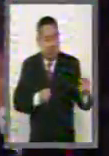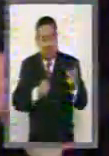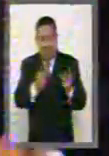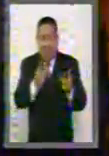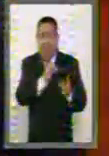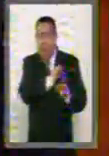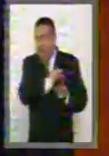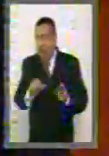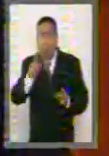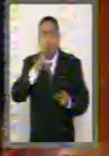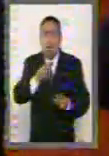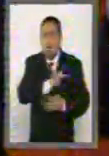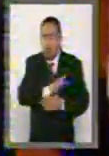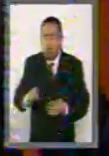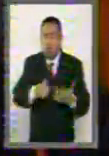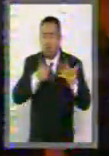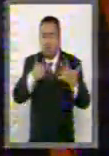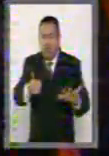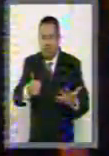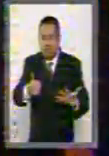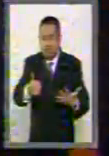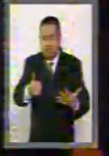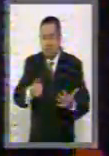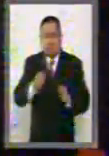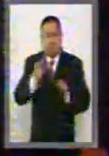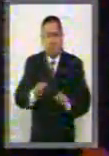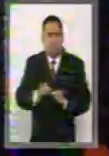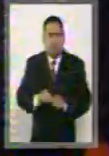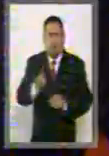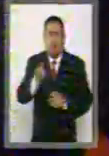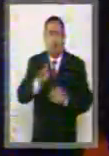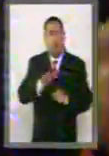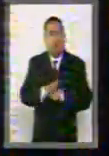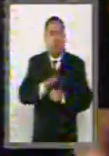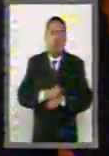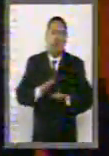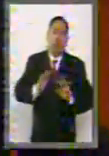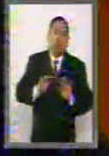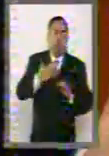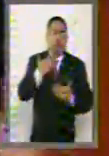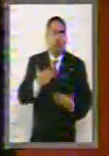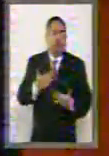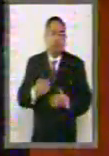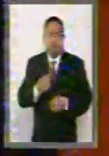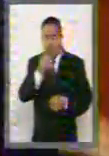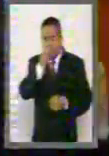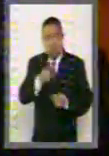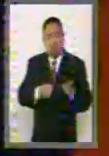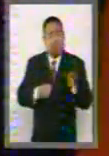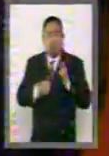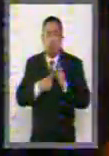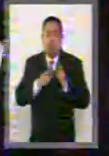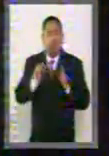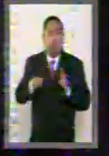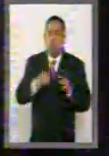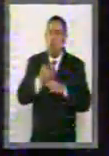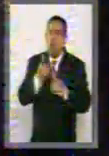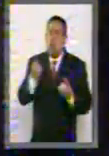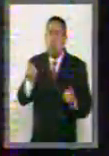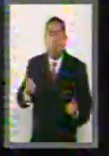solo de mujeres. Que no nos nos conformáramos solamente con que las cosas mantuvieran como